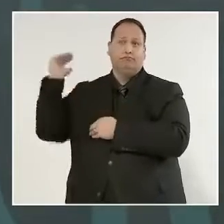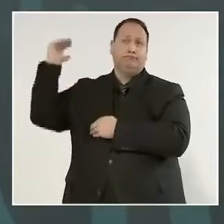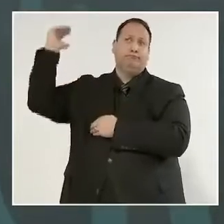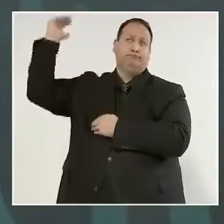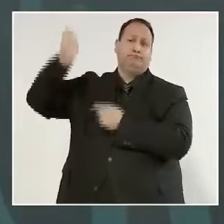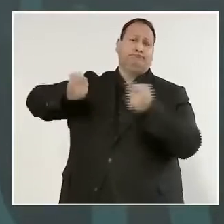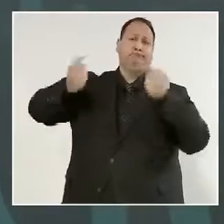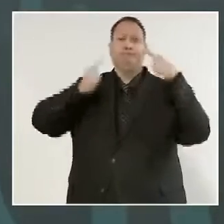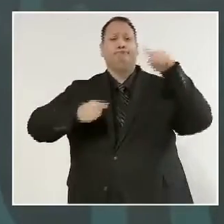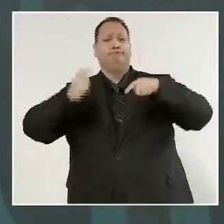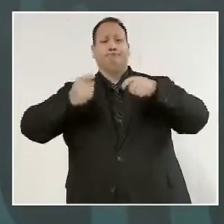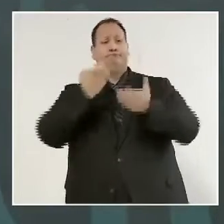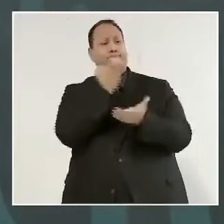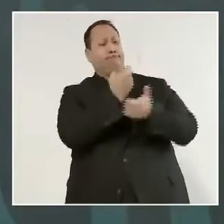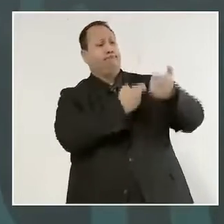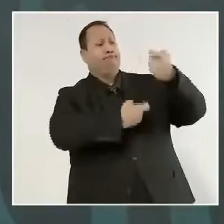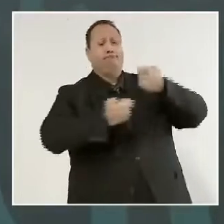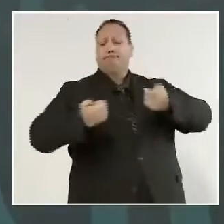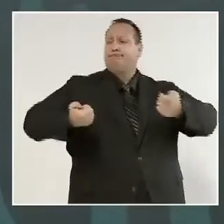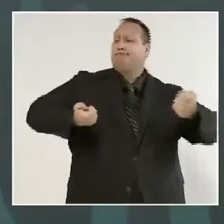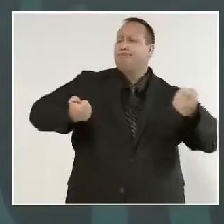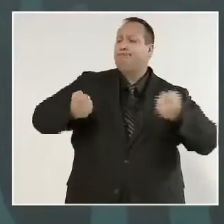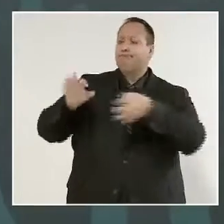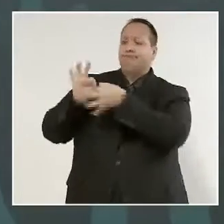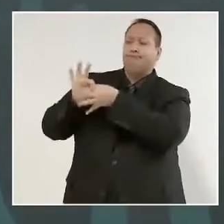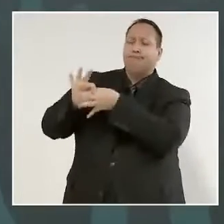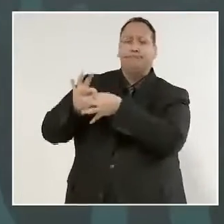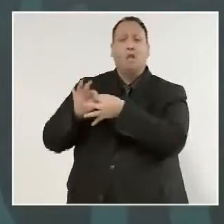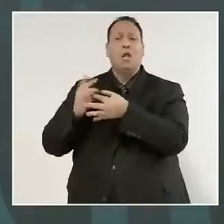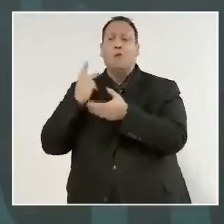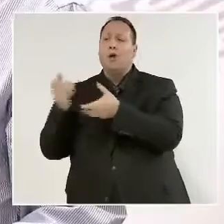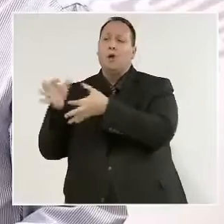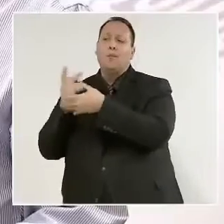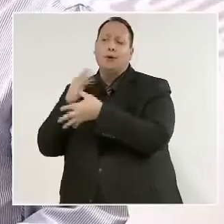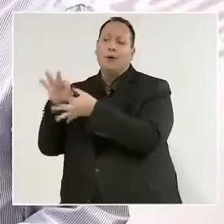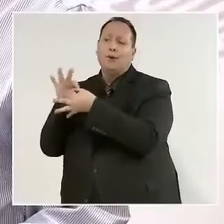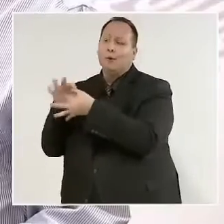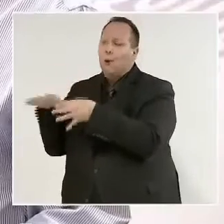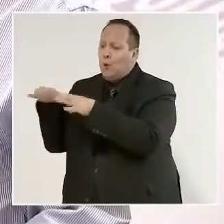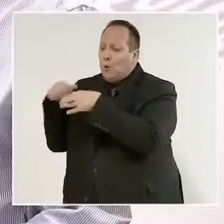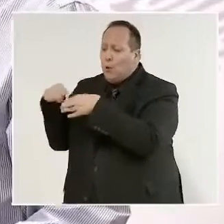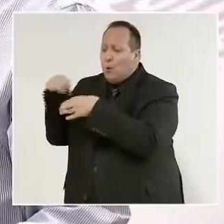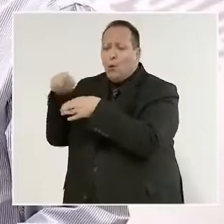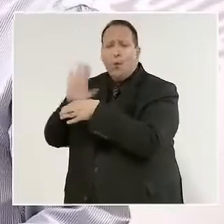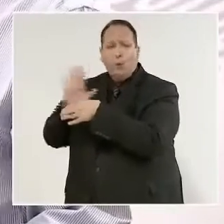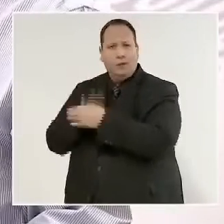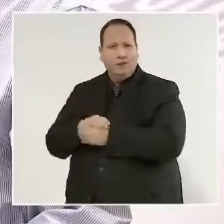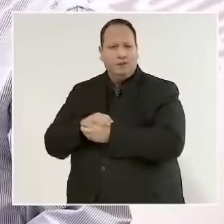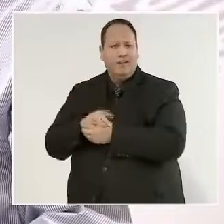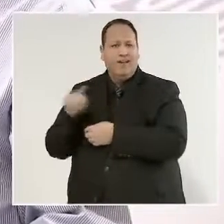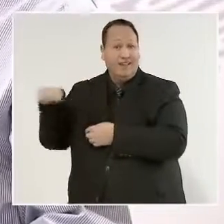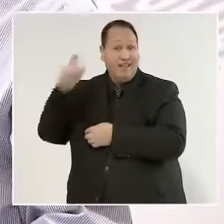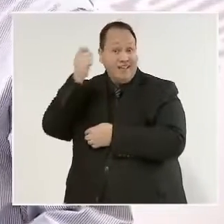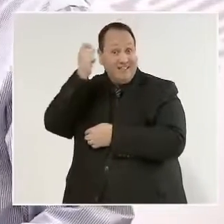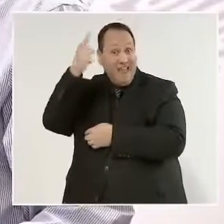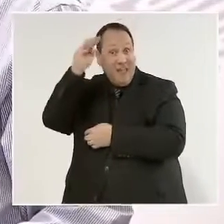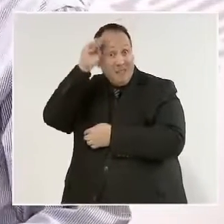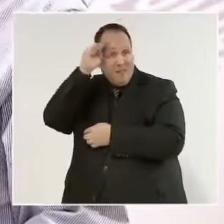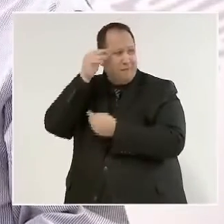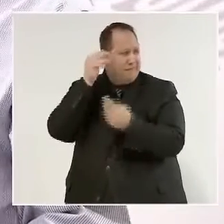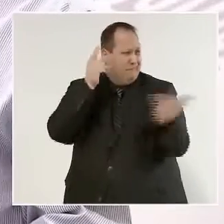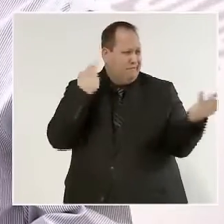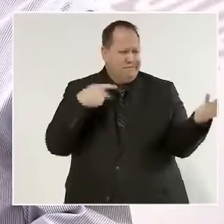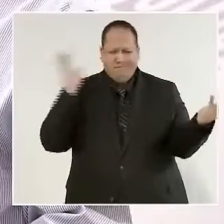del poder económico y del poder político. Tienen todavía la idea de que el pueblo no